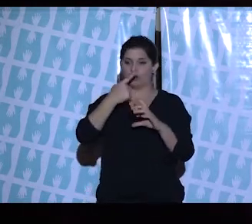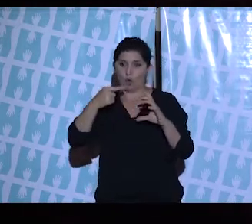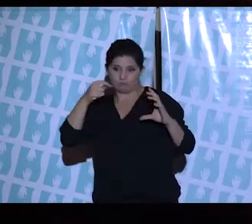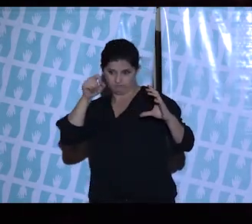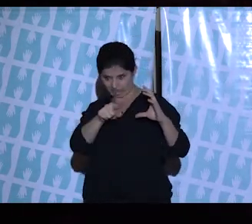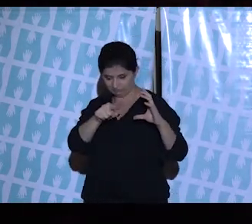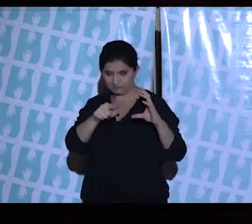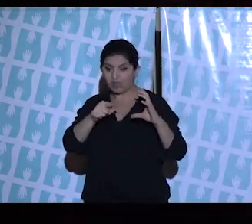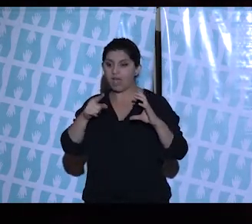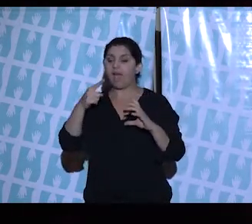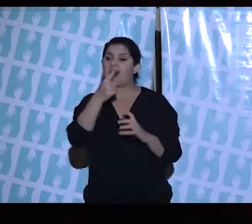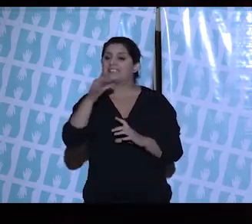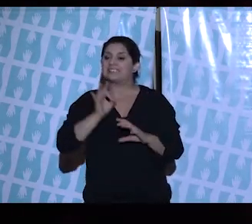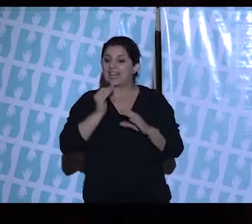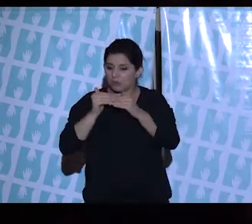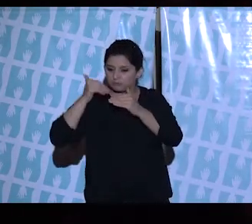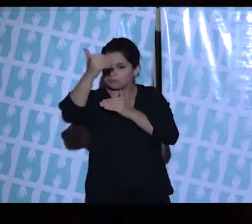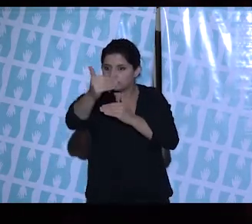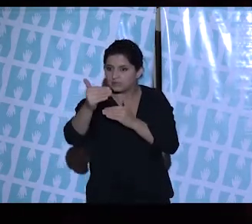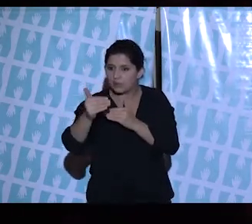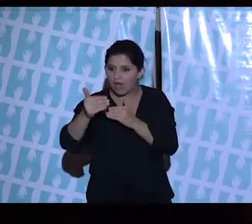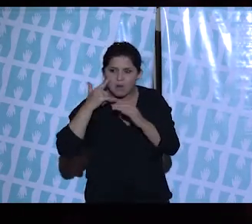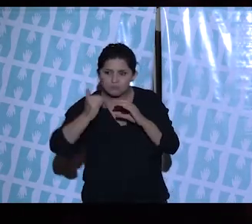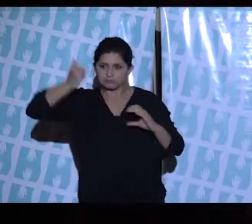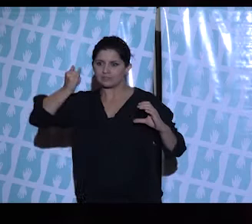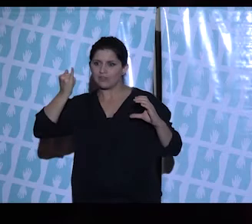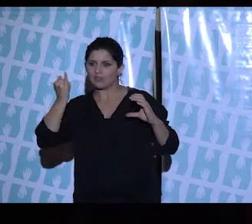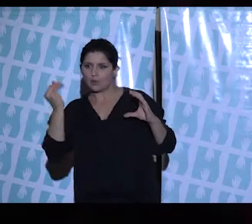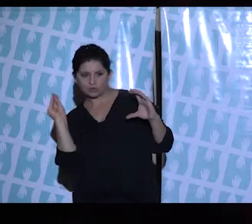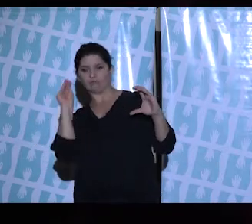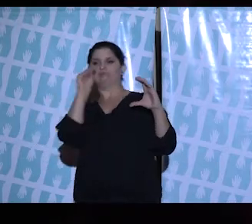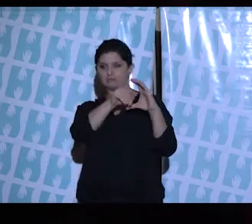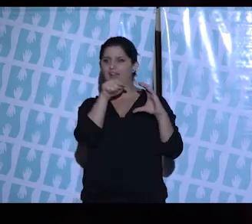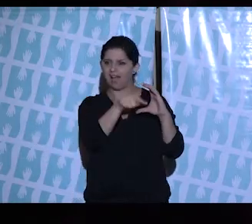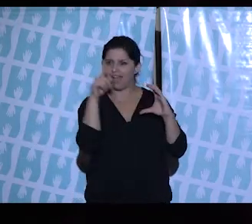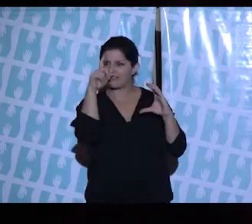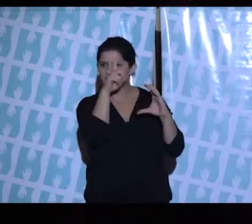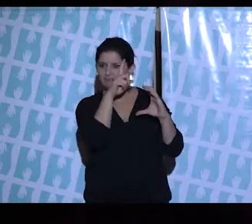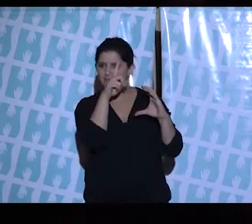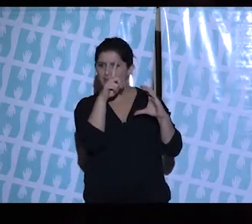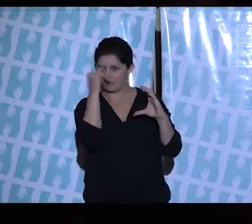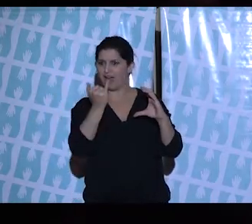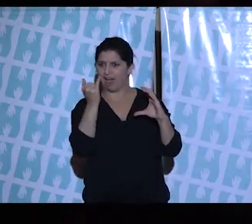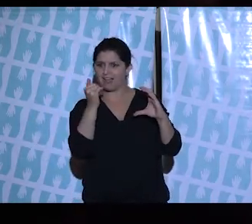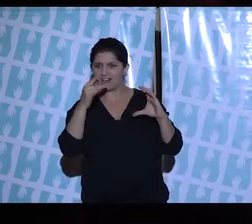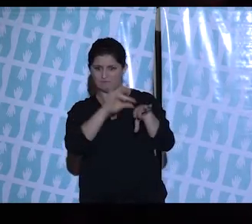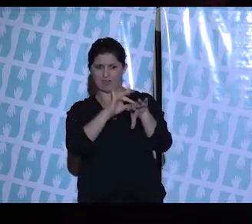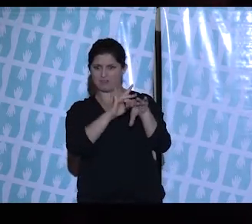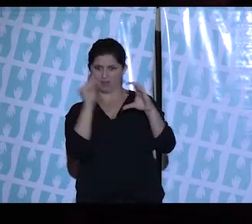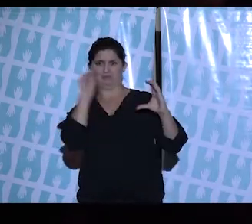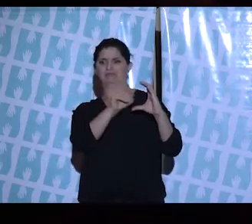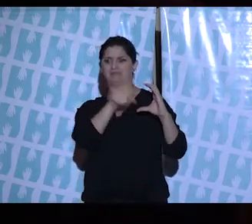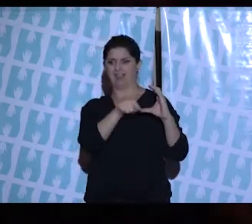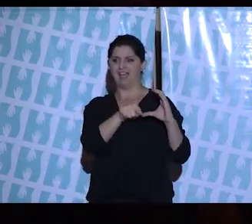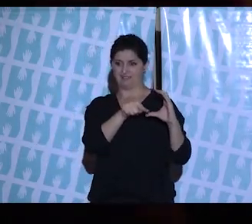supo que la enfermedad residía en la sustancia nigra. Y paralelamente, un